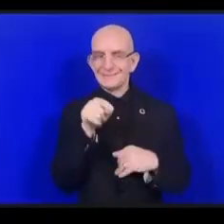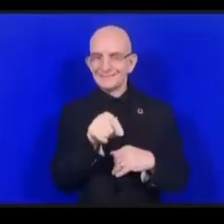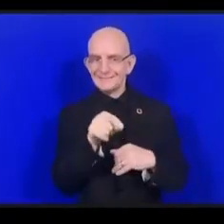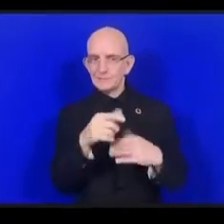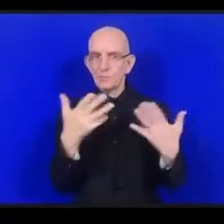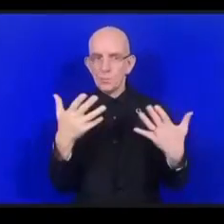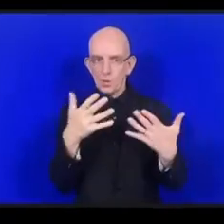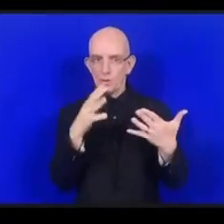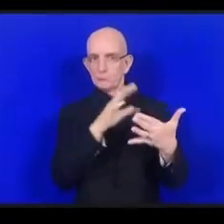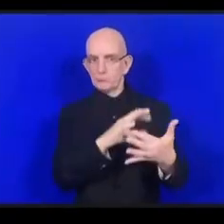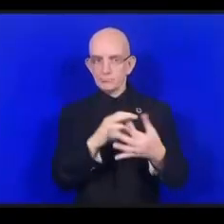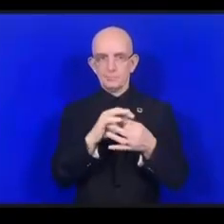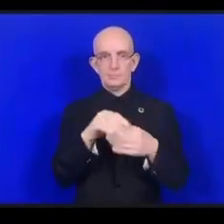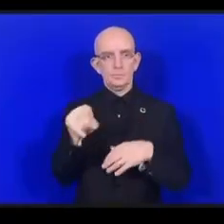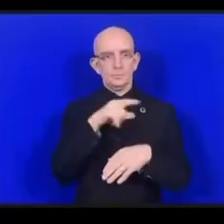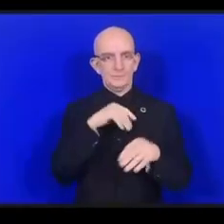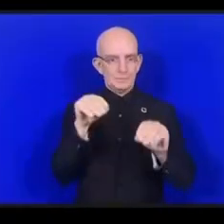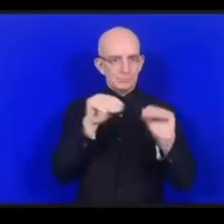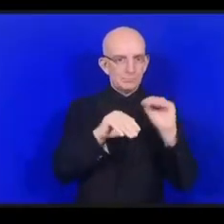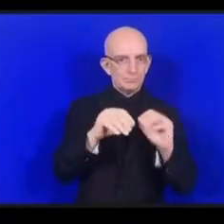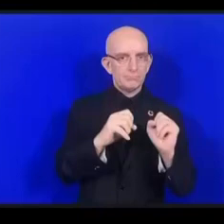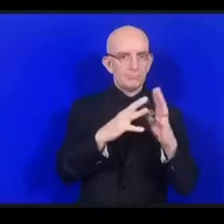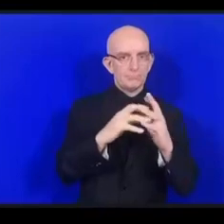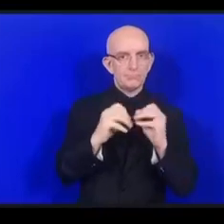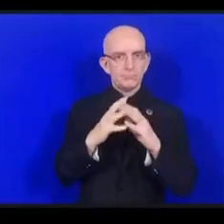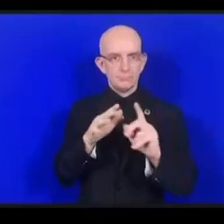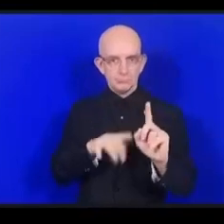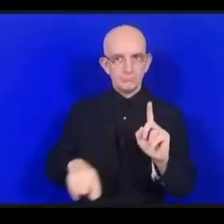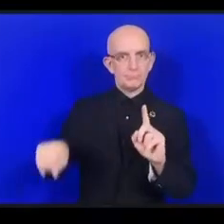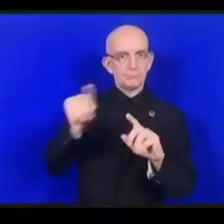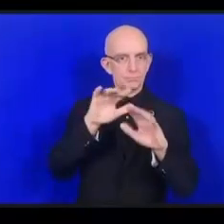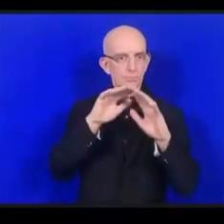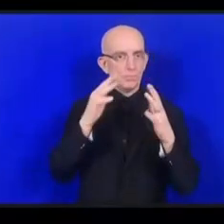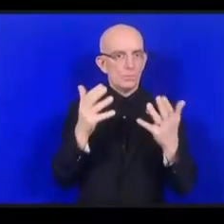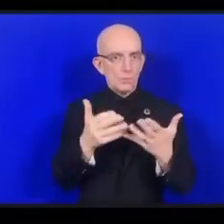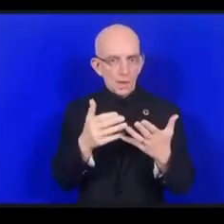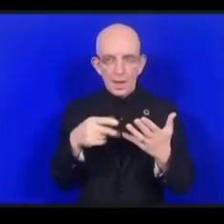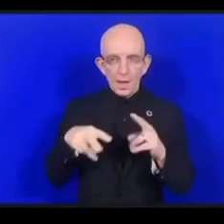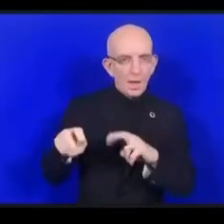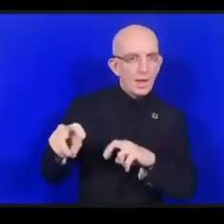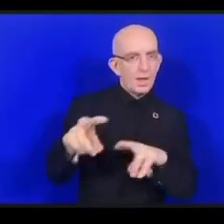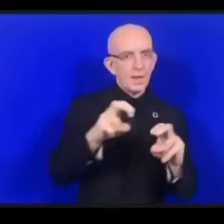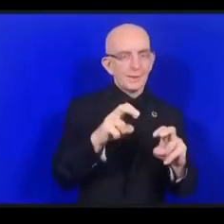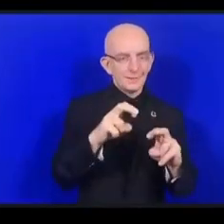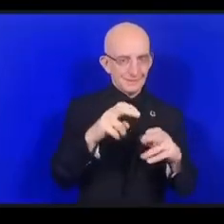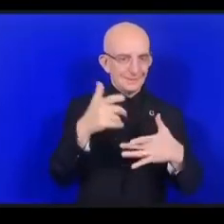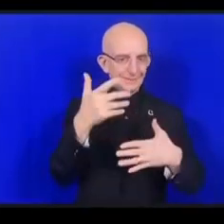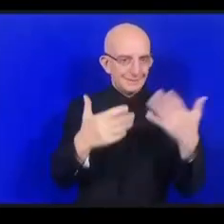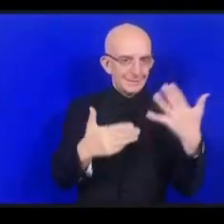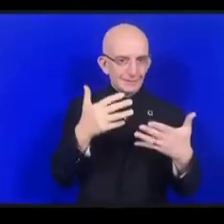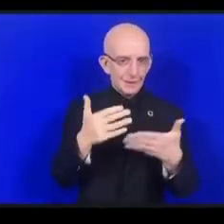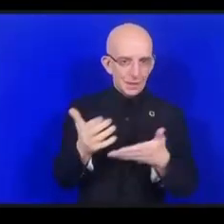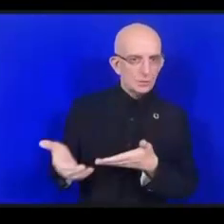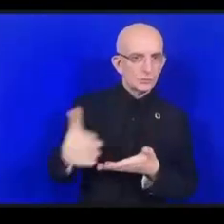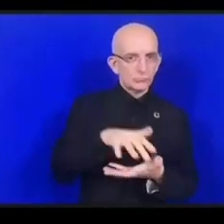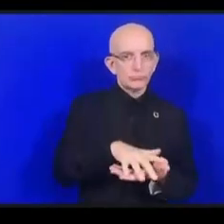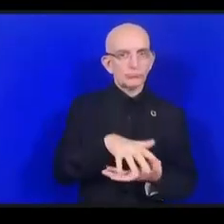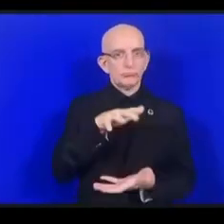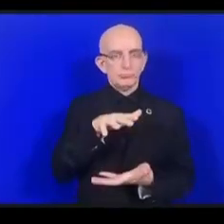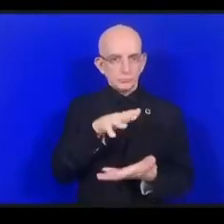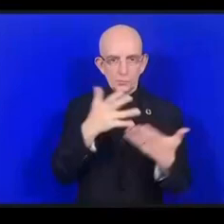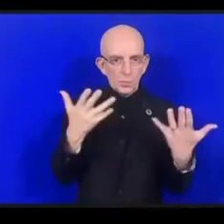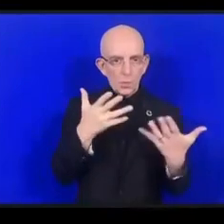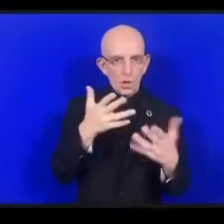encarga de recabar datos y que afecta al mundo porque las cosas no solamente recopilan datos sino que inician